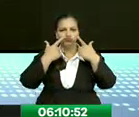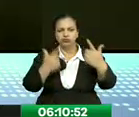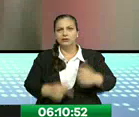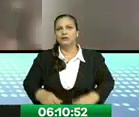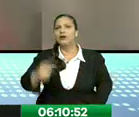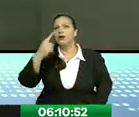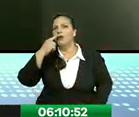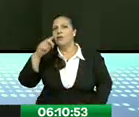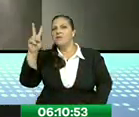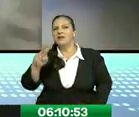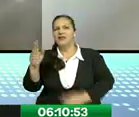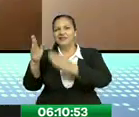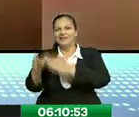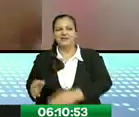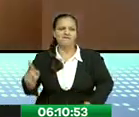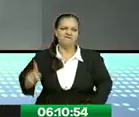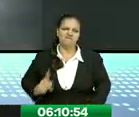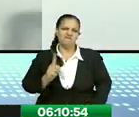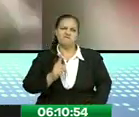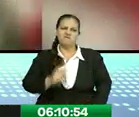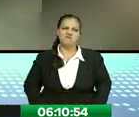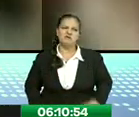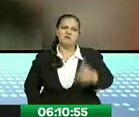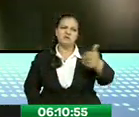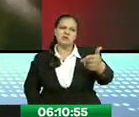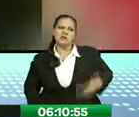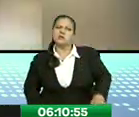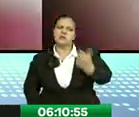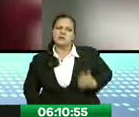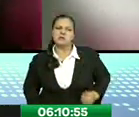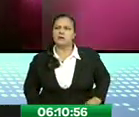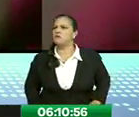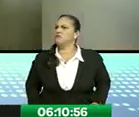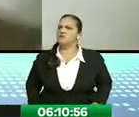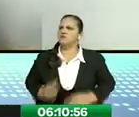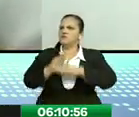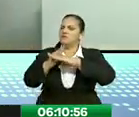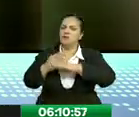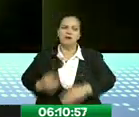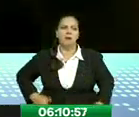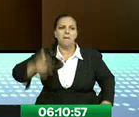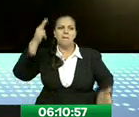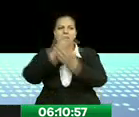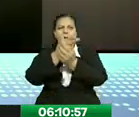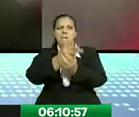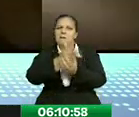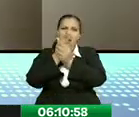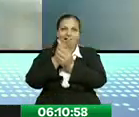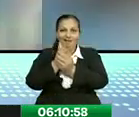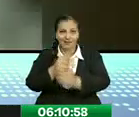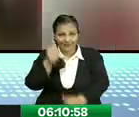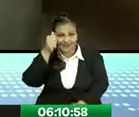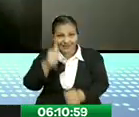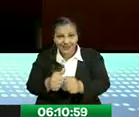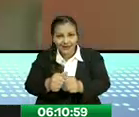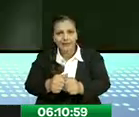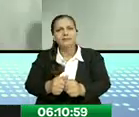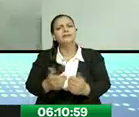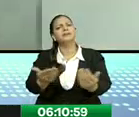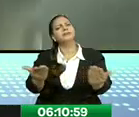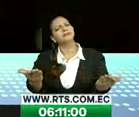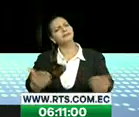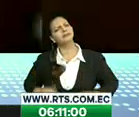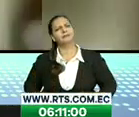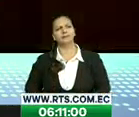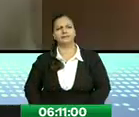bienes que le habían dado los elementos de trabajo, él frentea. ¿En Quevedo? Pues. Sí. Y aquí también frenteó,